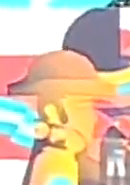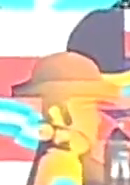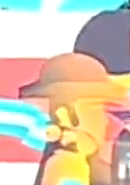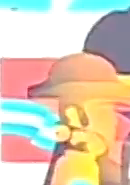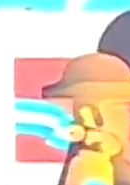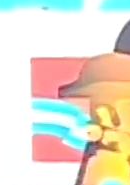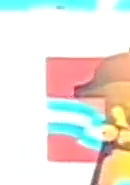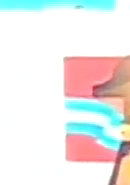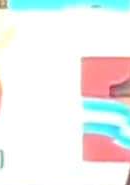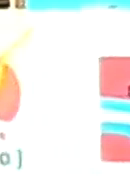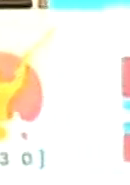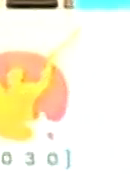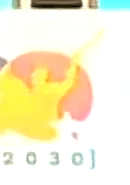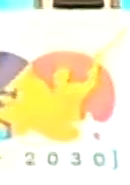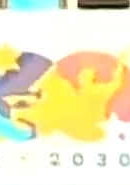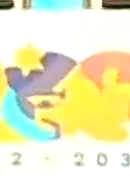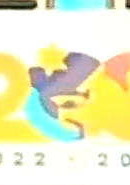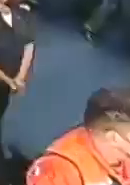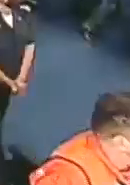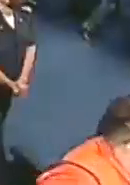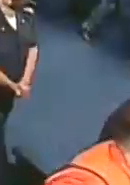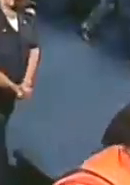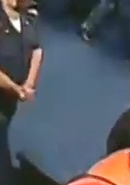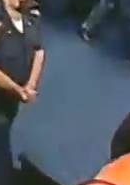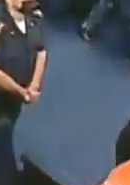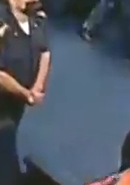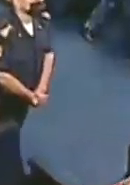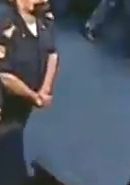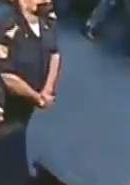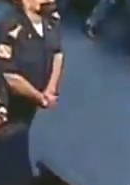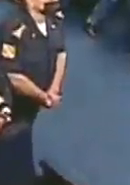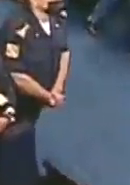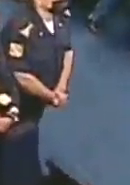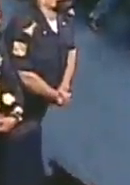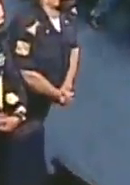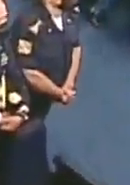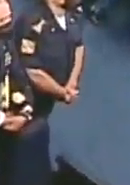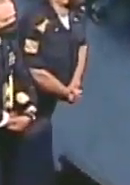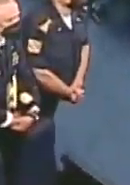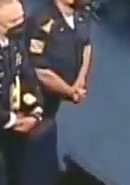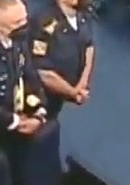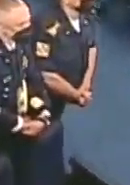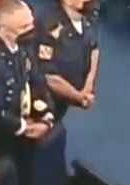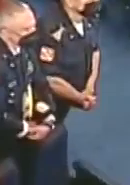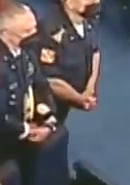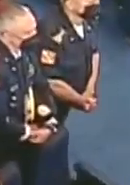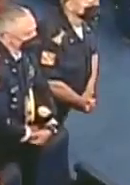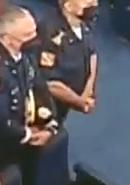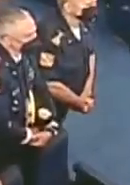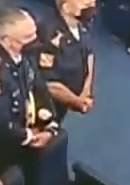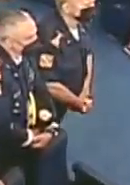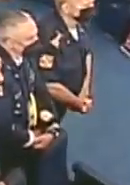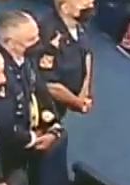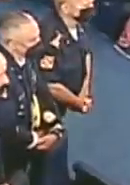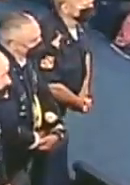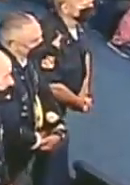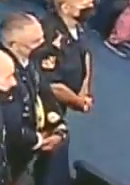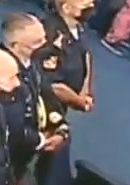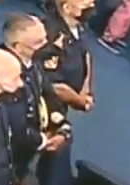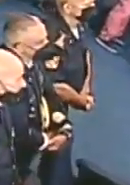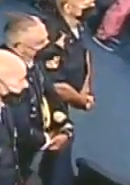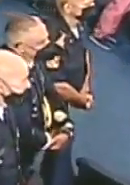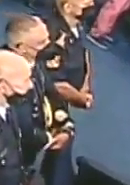este coloquio lleno además de mucho sentimiento patriótico y de sentimiento histórico por lo